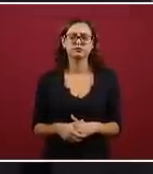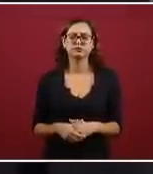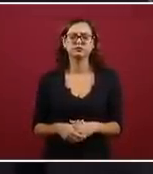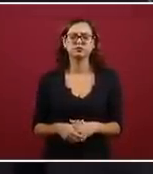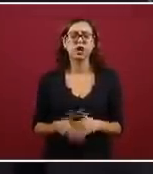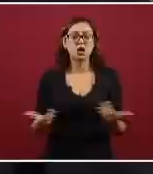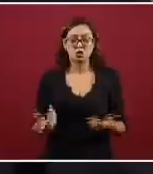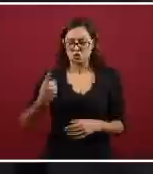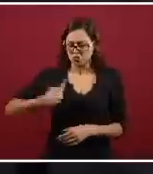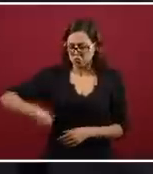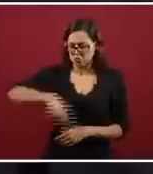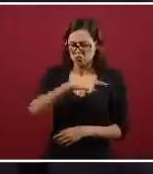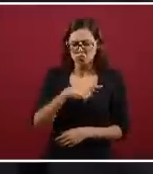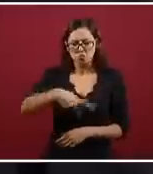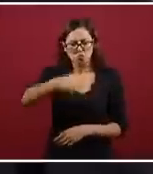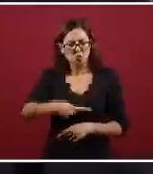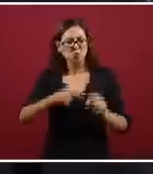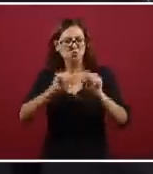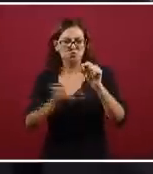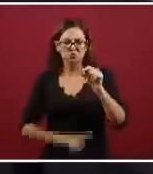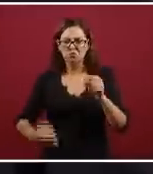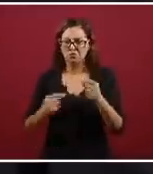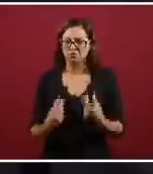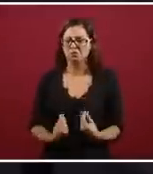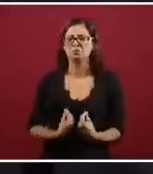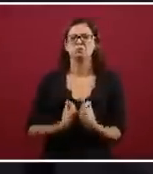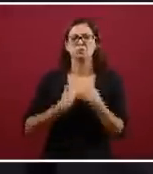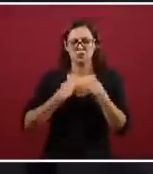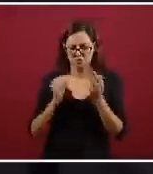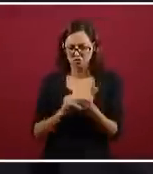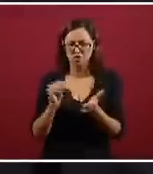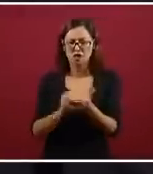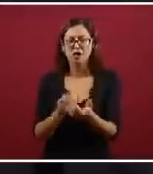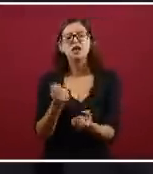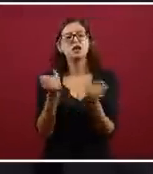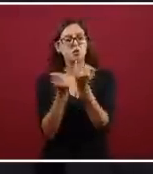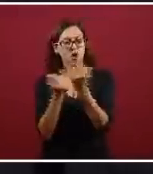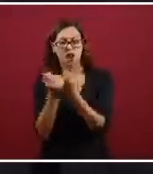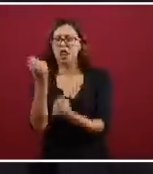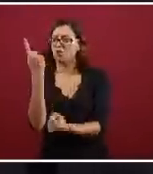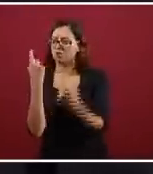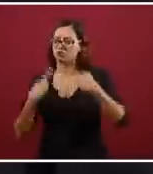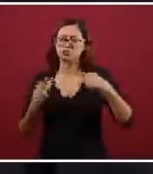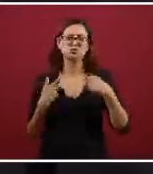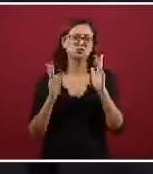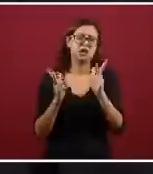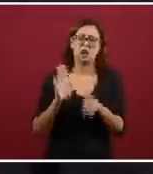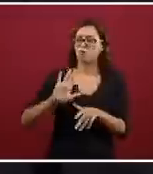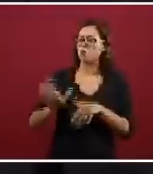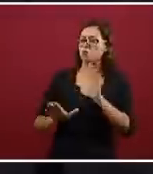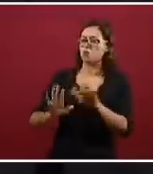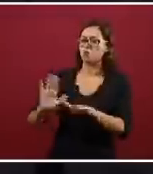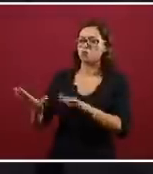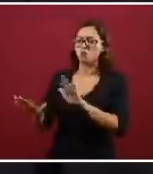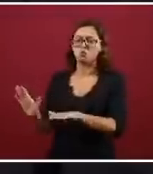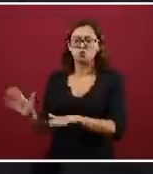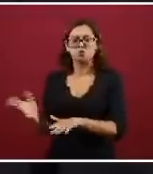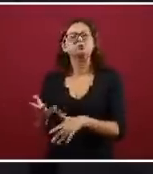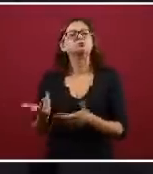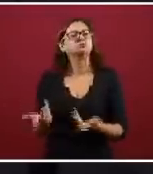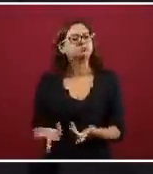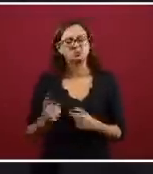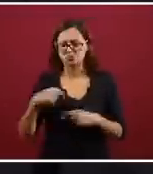vivimos y de los que se nos adelantaron, y de dirigentes del